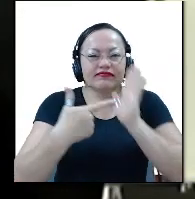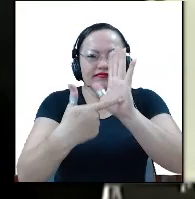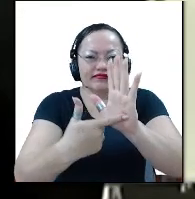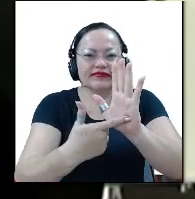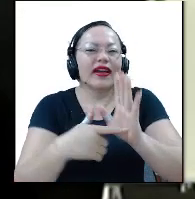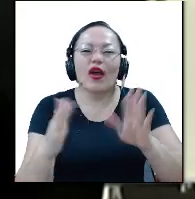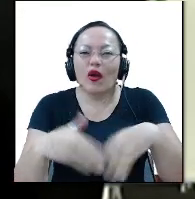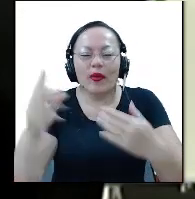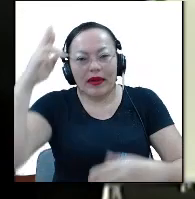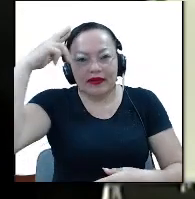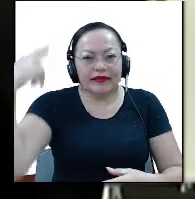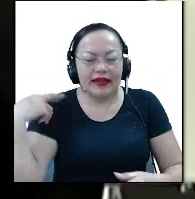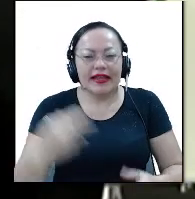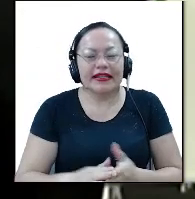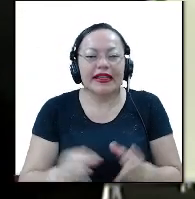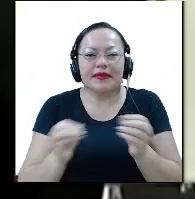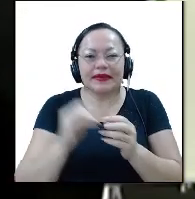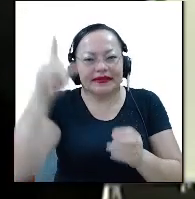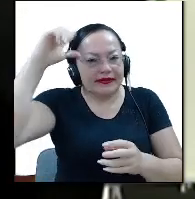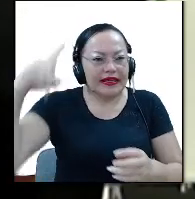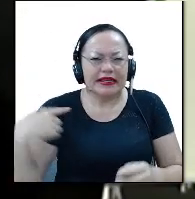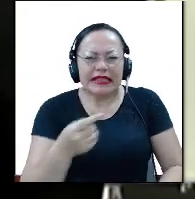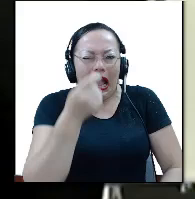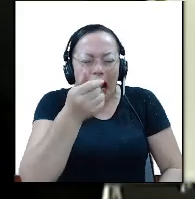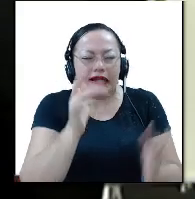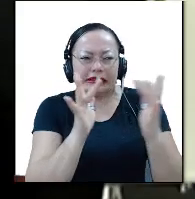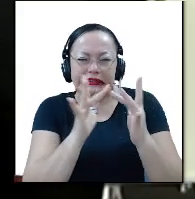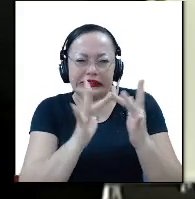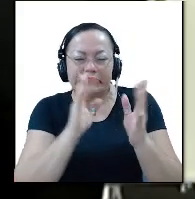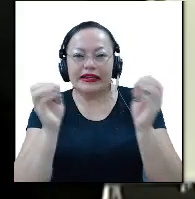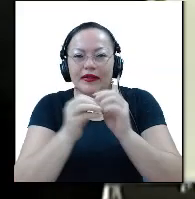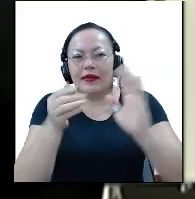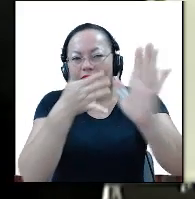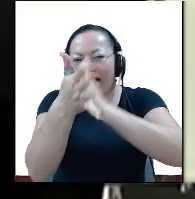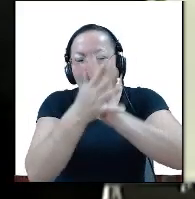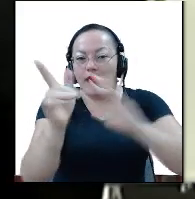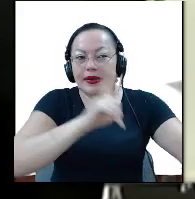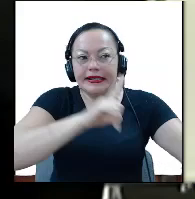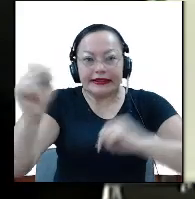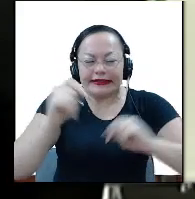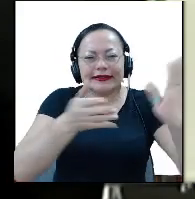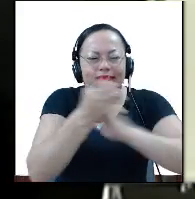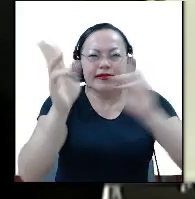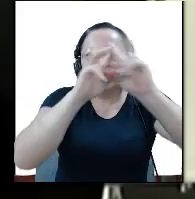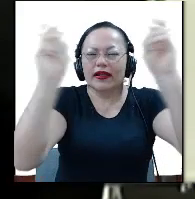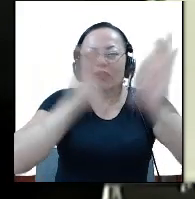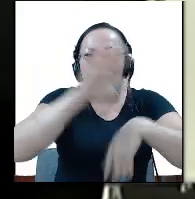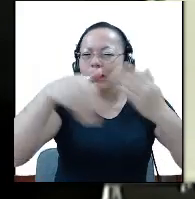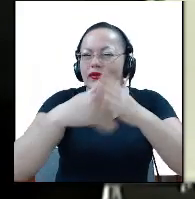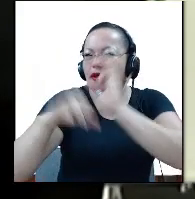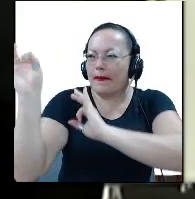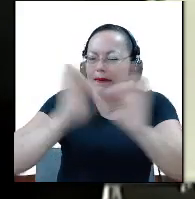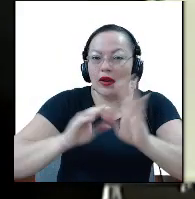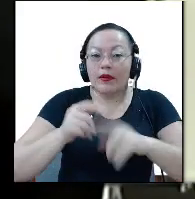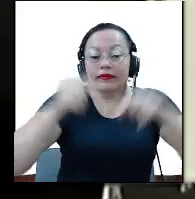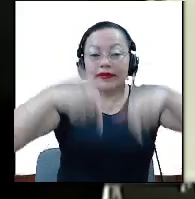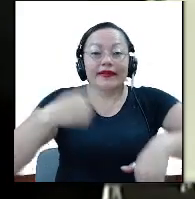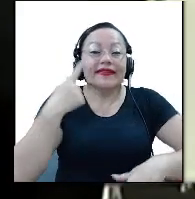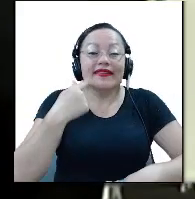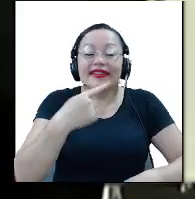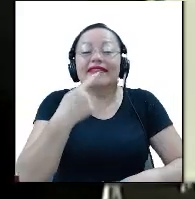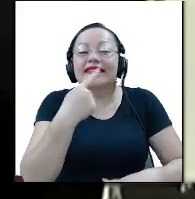están? Eso, ya casi están Laura y Geraldine listas para contarnos todo lo que tienen preparado para el día de hoy,